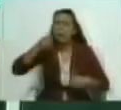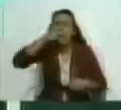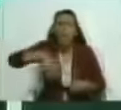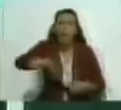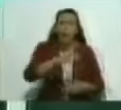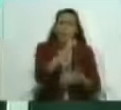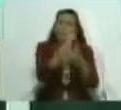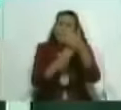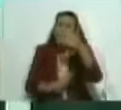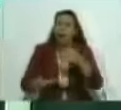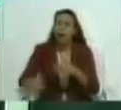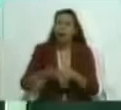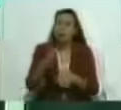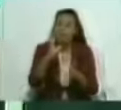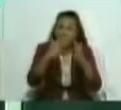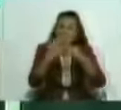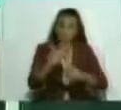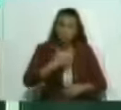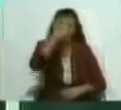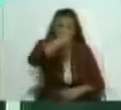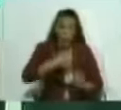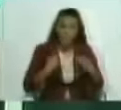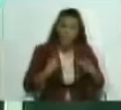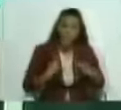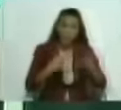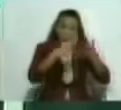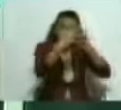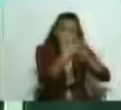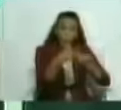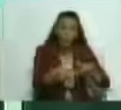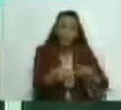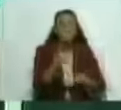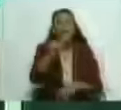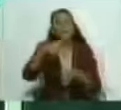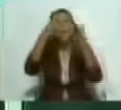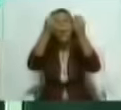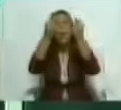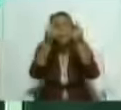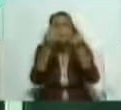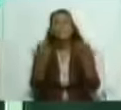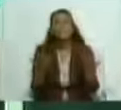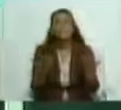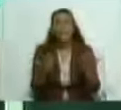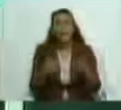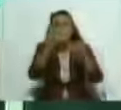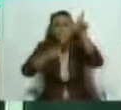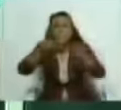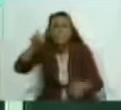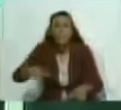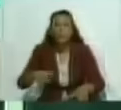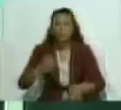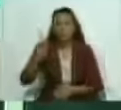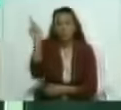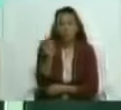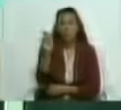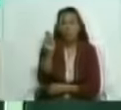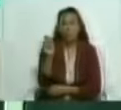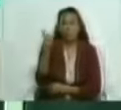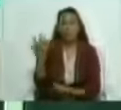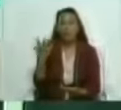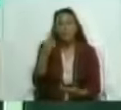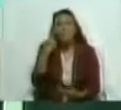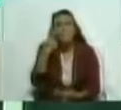esa Venezuela de donde vengo? Pero también hablar de la economía humana. Yo que soy diputado, que